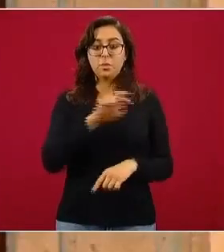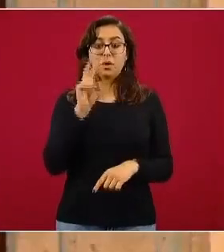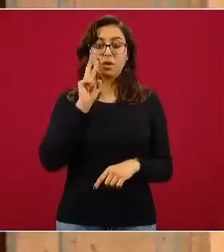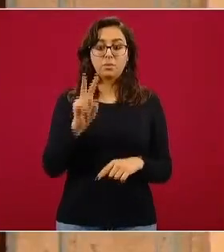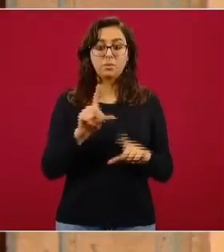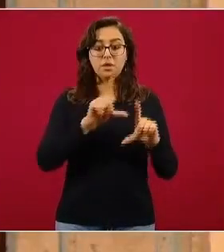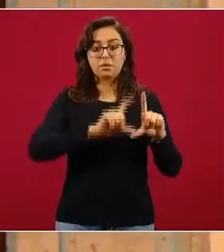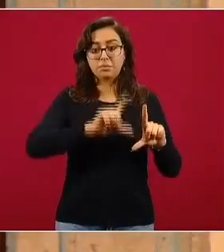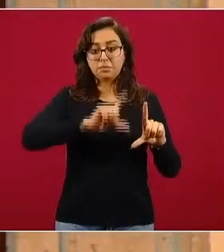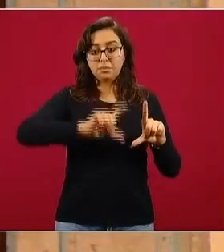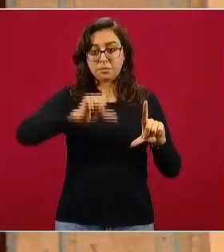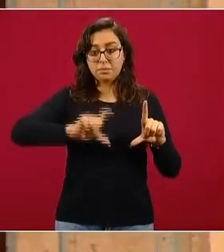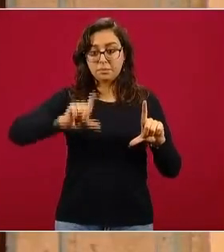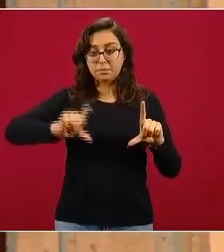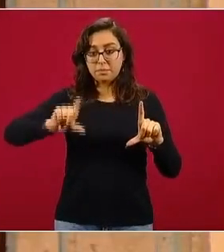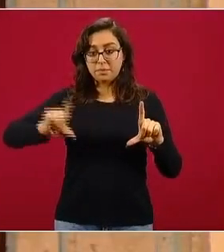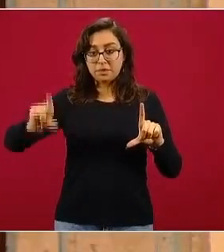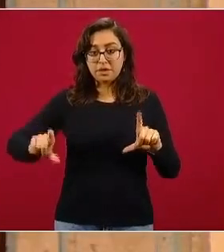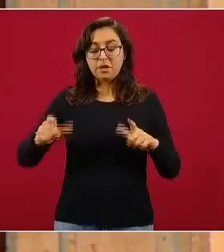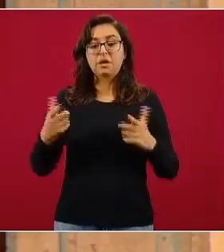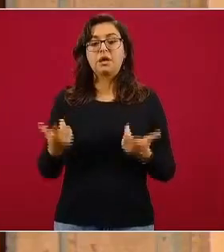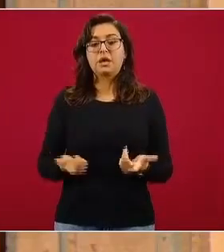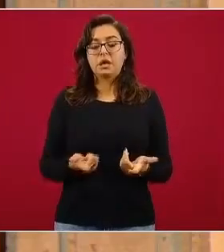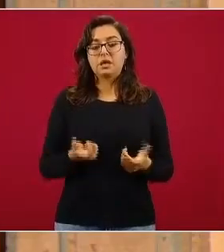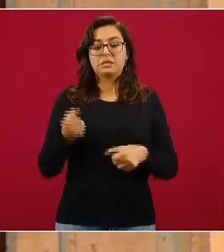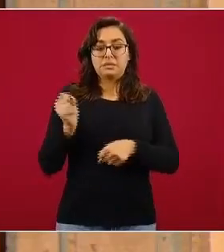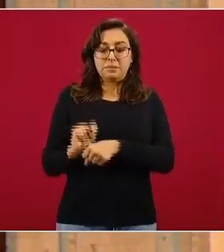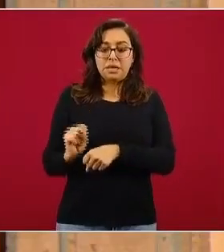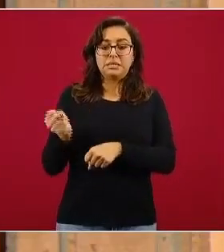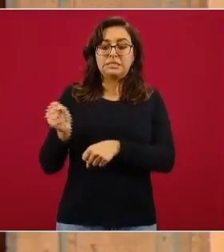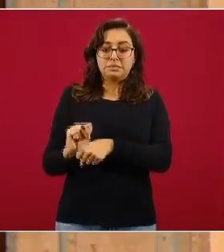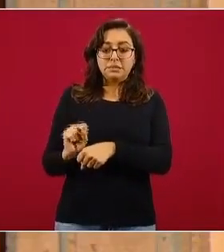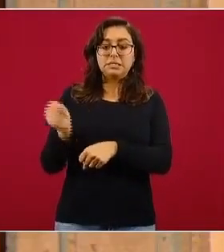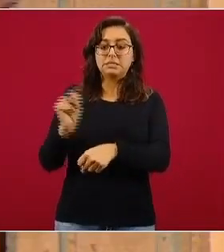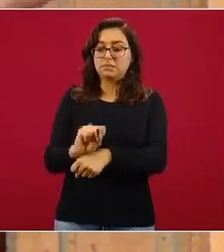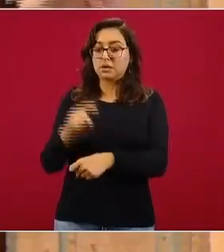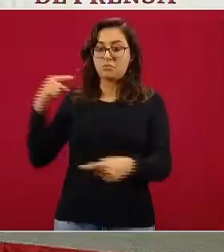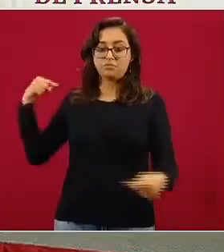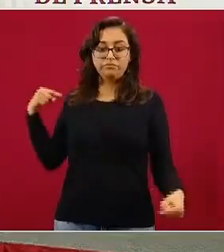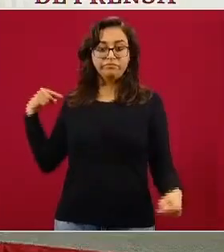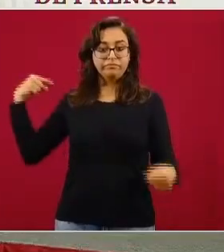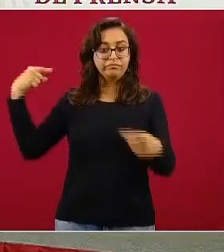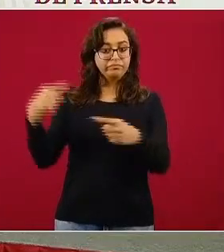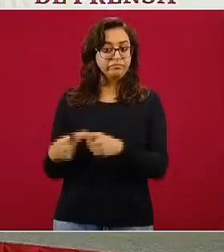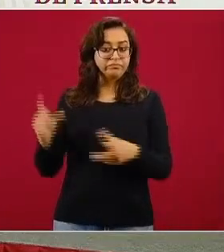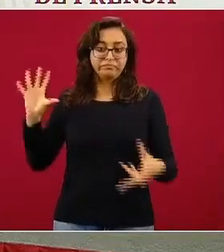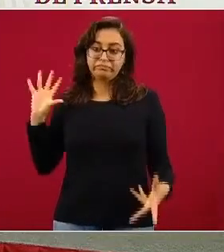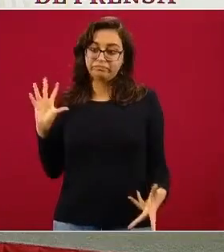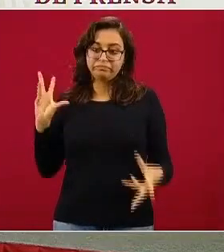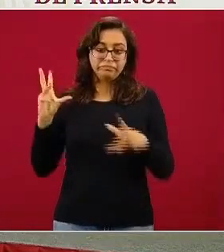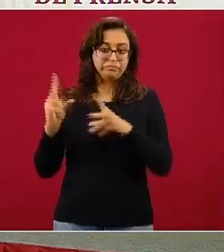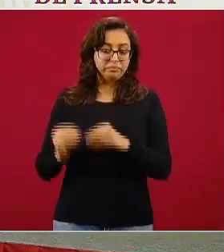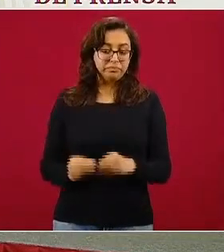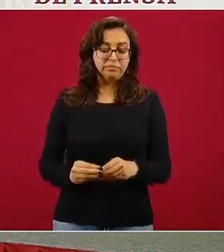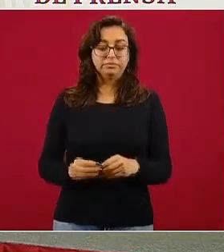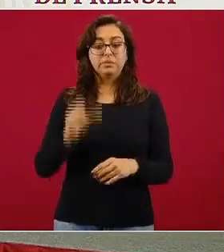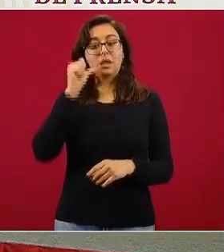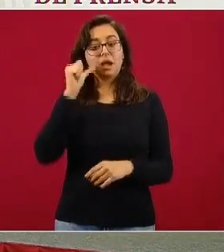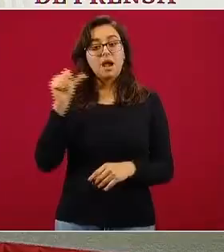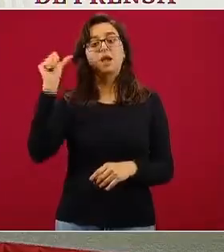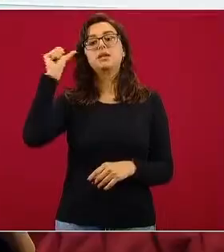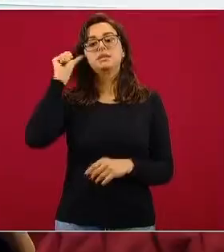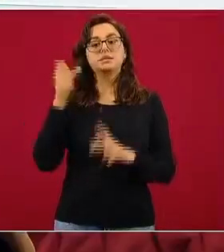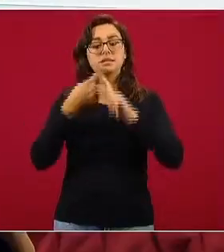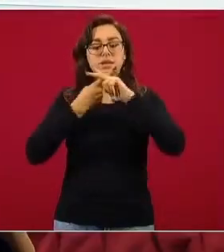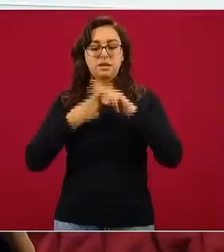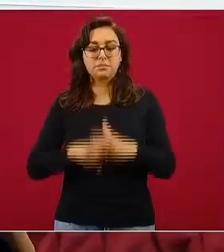de barras apiladas. Cada una de las barras está para cada una de las semanas epidemiológicas. El día de ayer empezamos